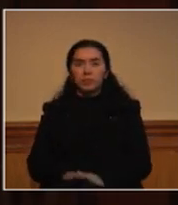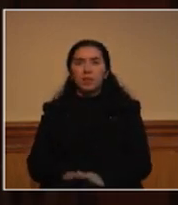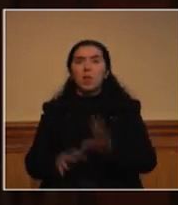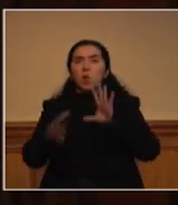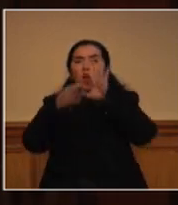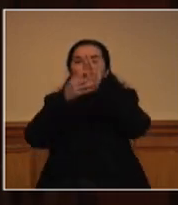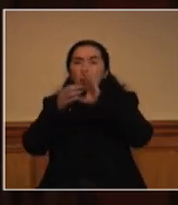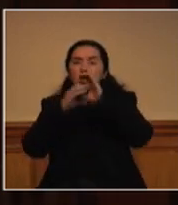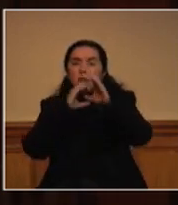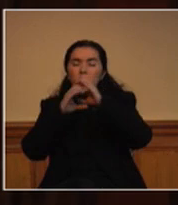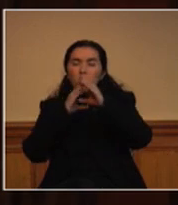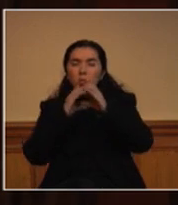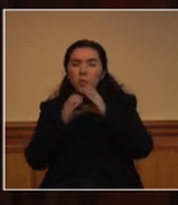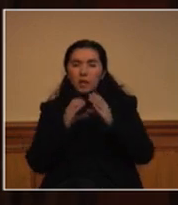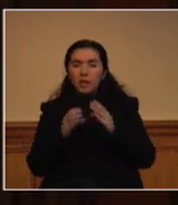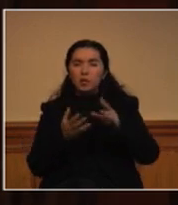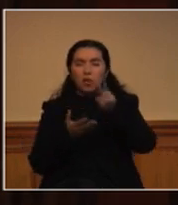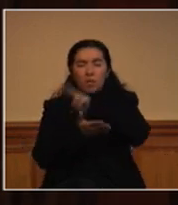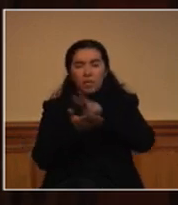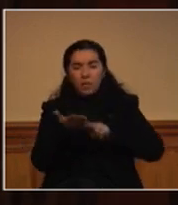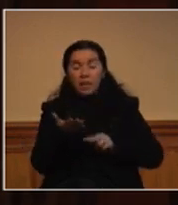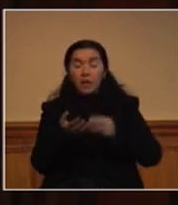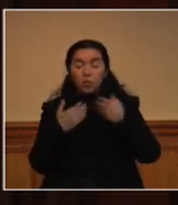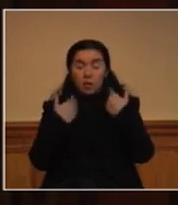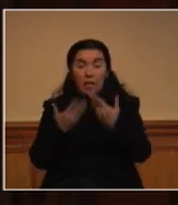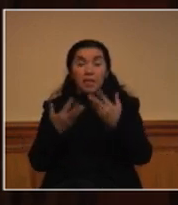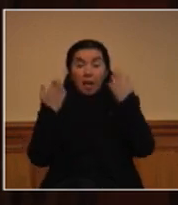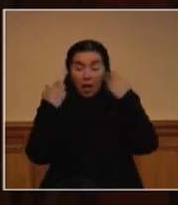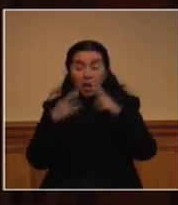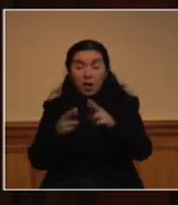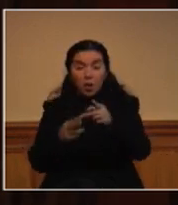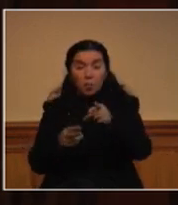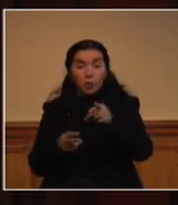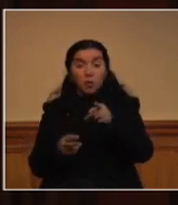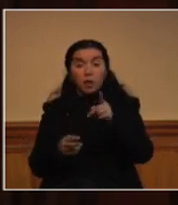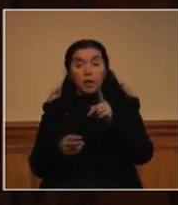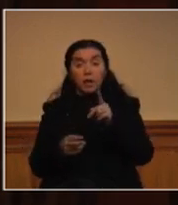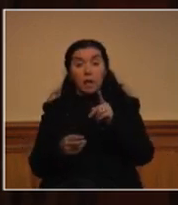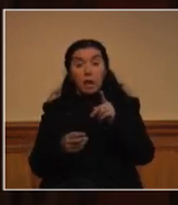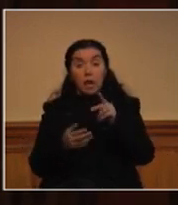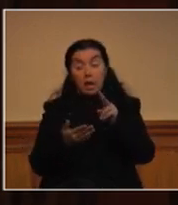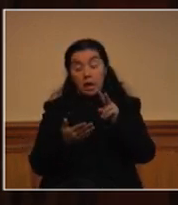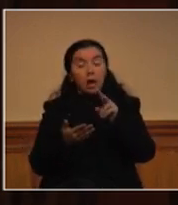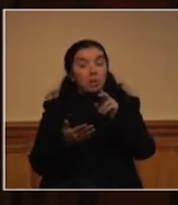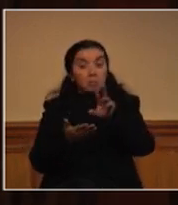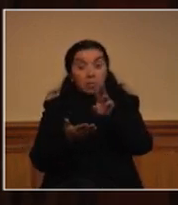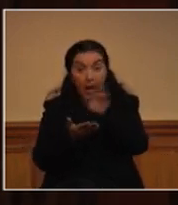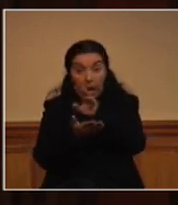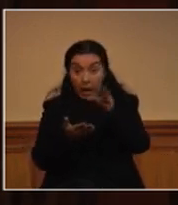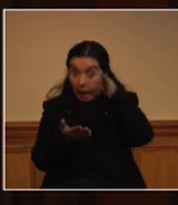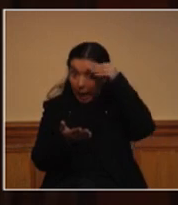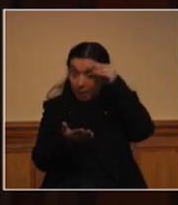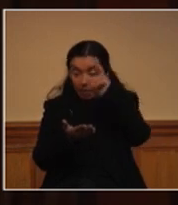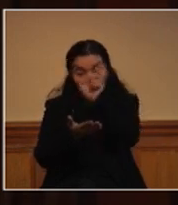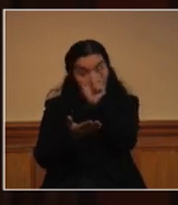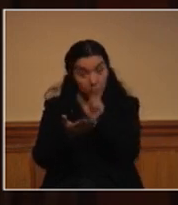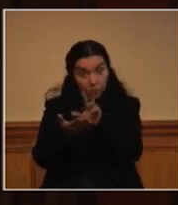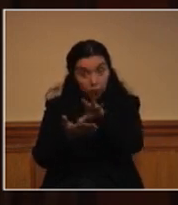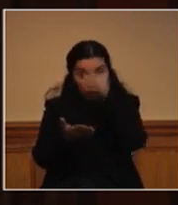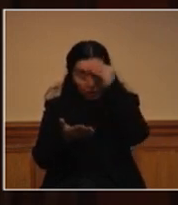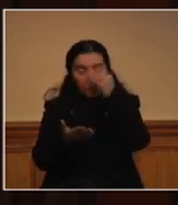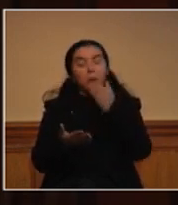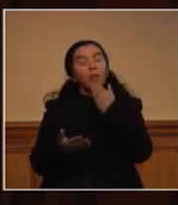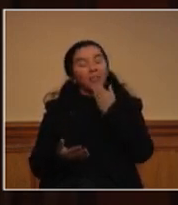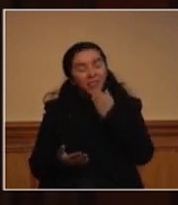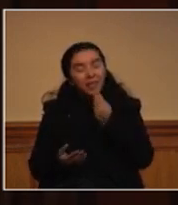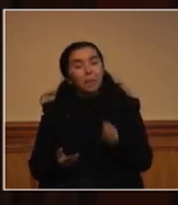en el contexto de la lectura, le da la oportunidad de no solamente aprender vocabulario, sino aprender cómo